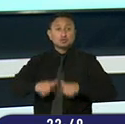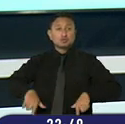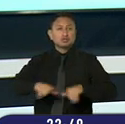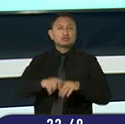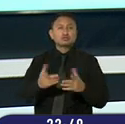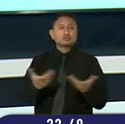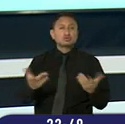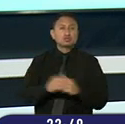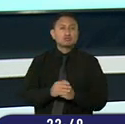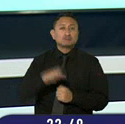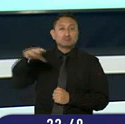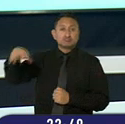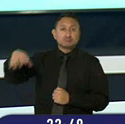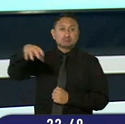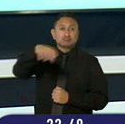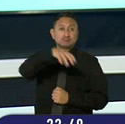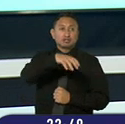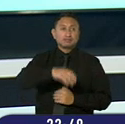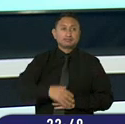ubicarán los uniformados.